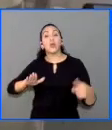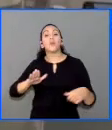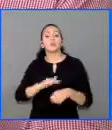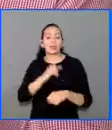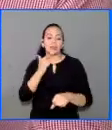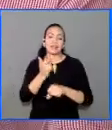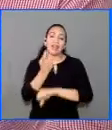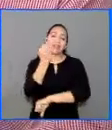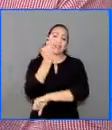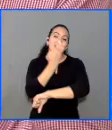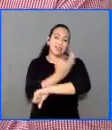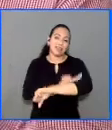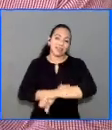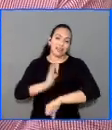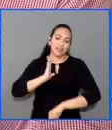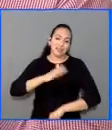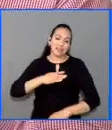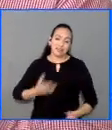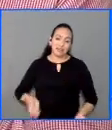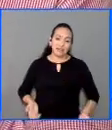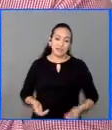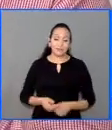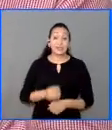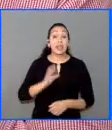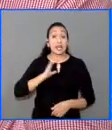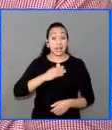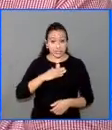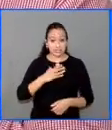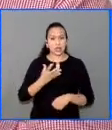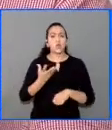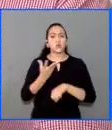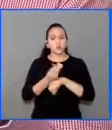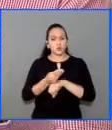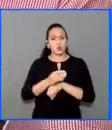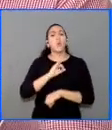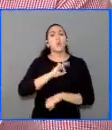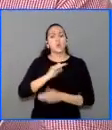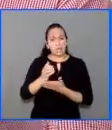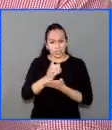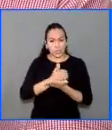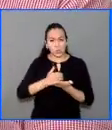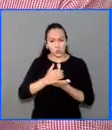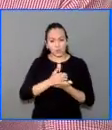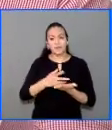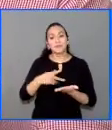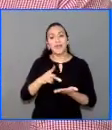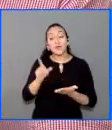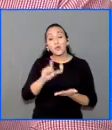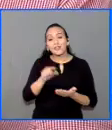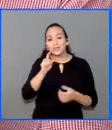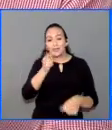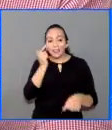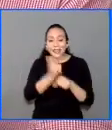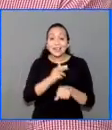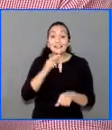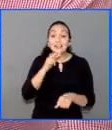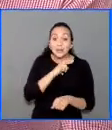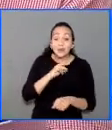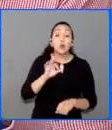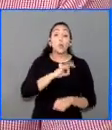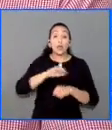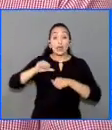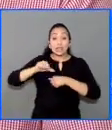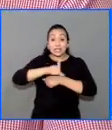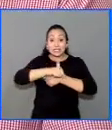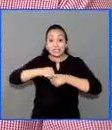el cáncer de pulmón es curable siempre y cuando se diagnostique a tiempo y sea tratado por cirugía de mínima invasión. La única manera